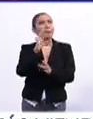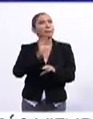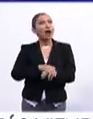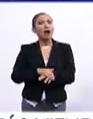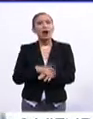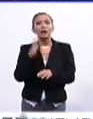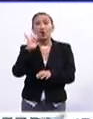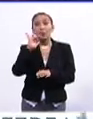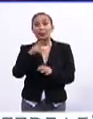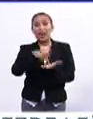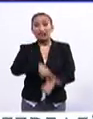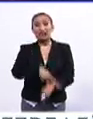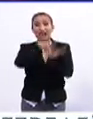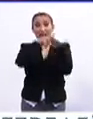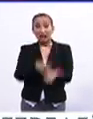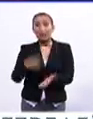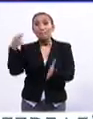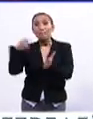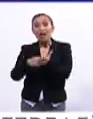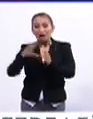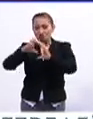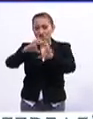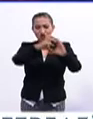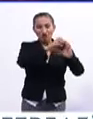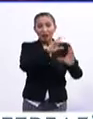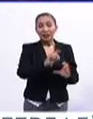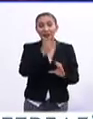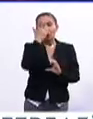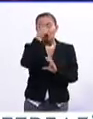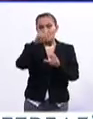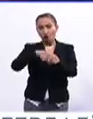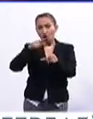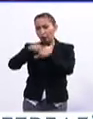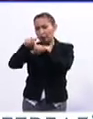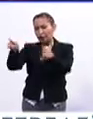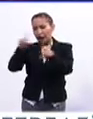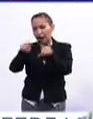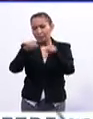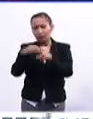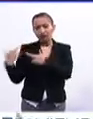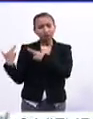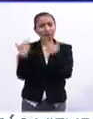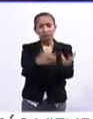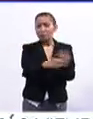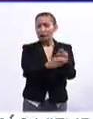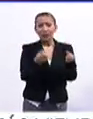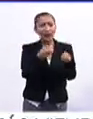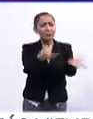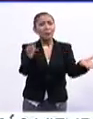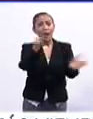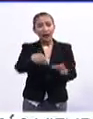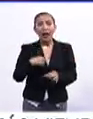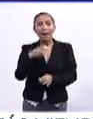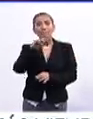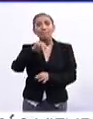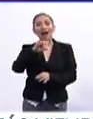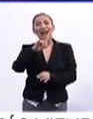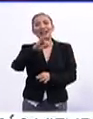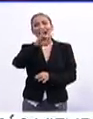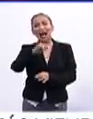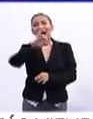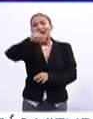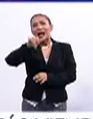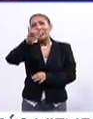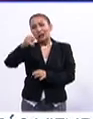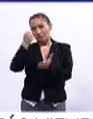de 50 kilos, más de 1000 madejas de 38 colores. Y ellas nos dieron el material para que Madeja Jaja, que